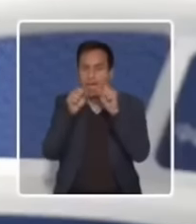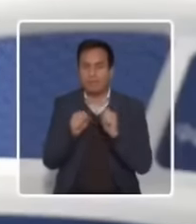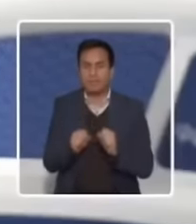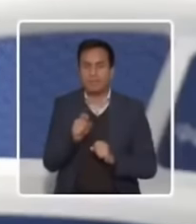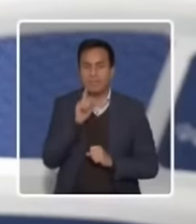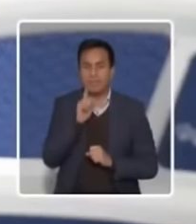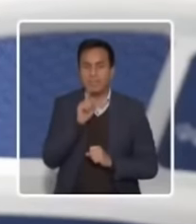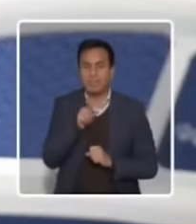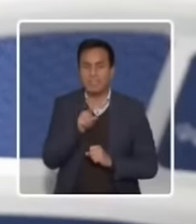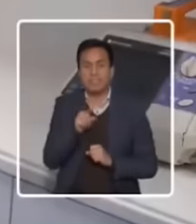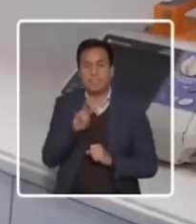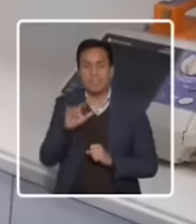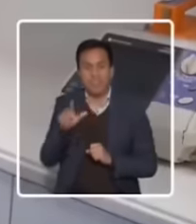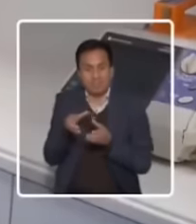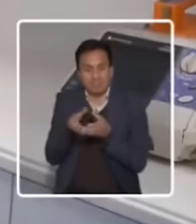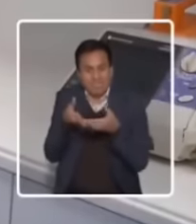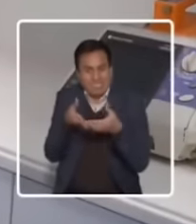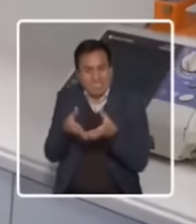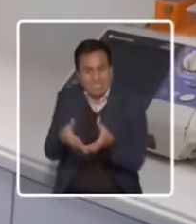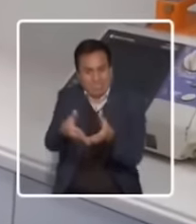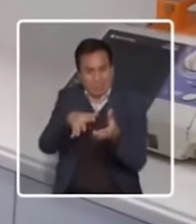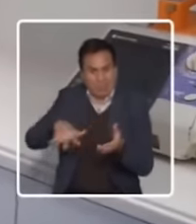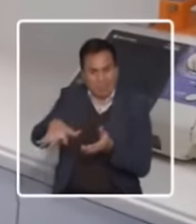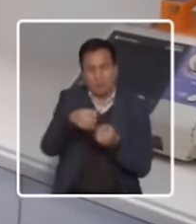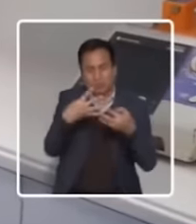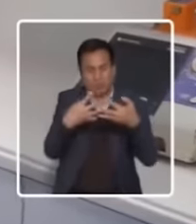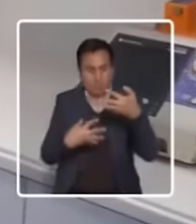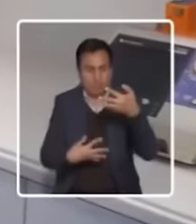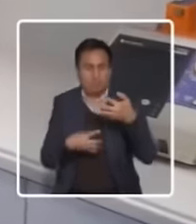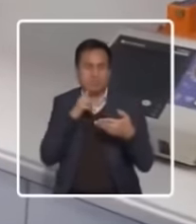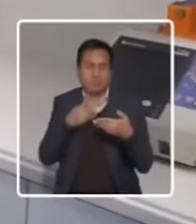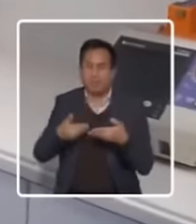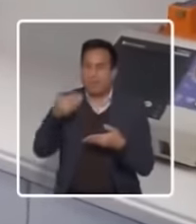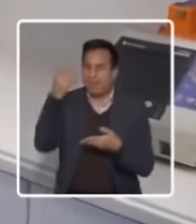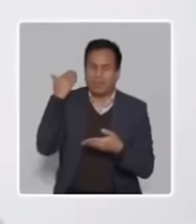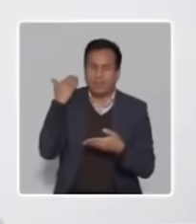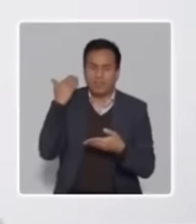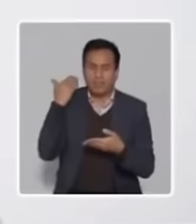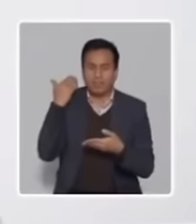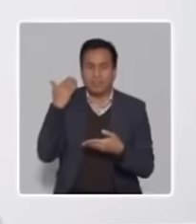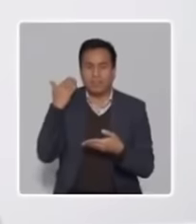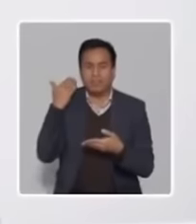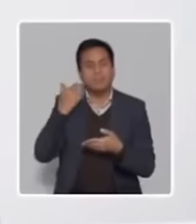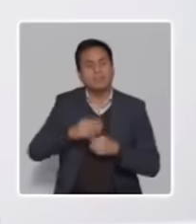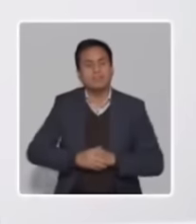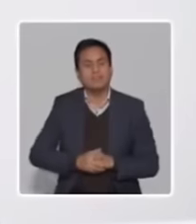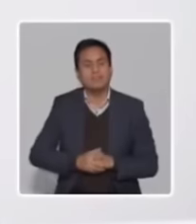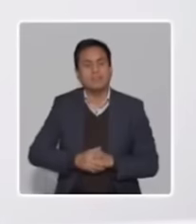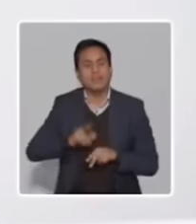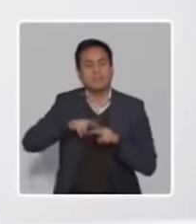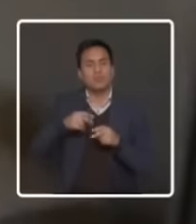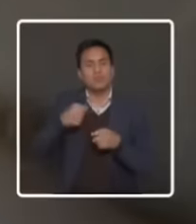capacidades que tiene el Biel hoy día amplían muchísimo las que teníamos con el